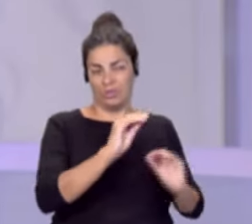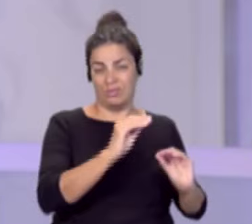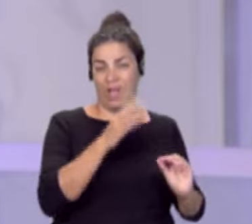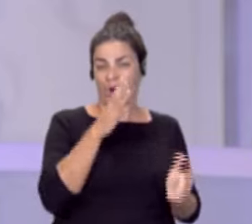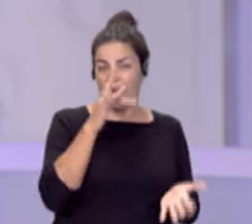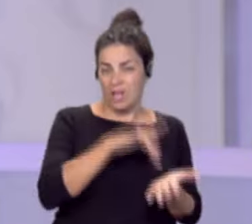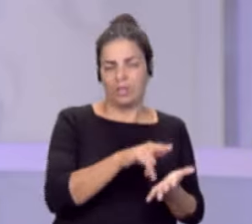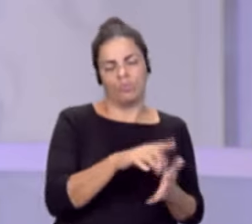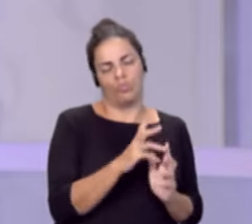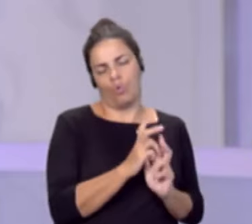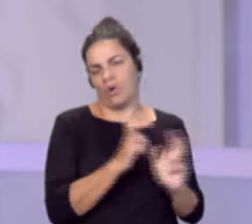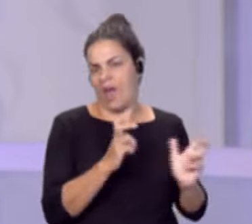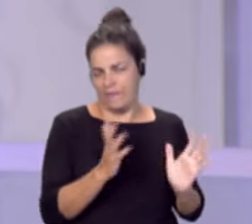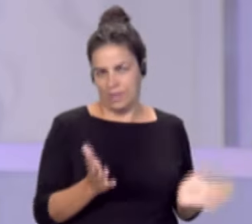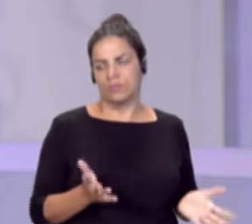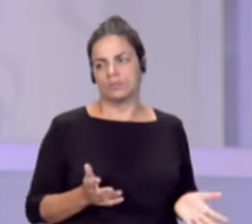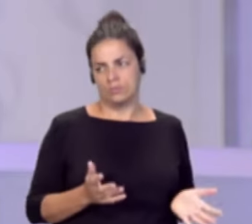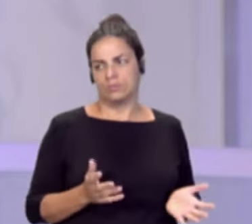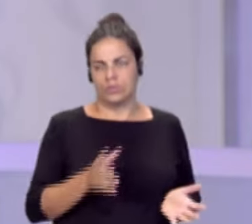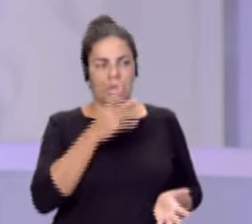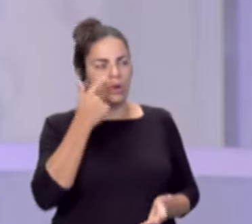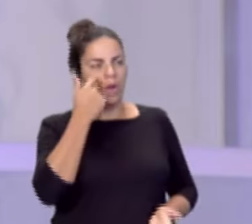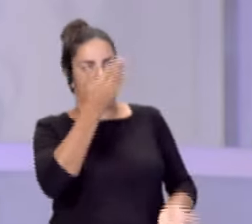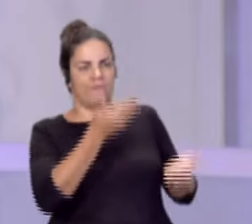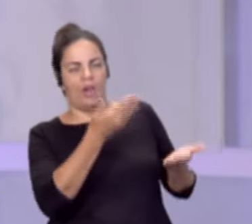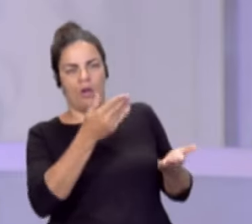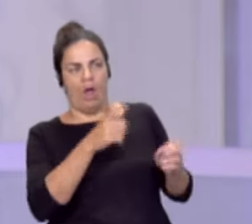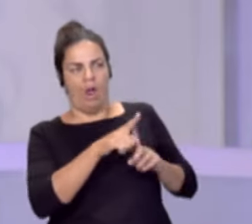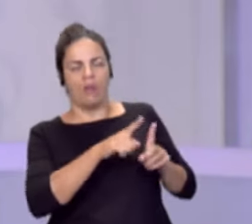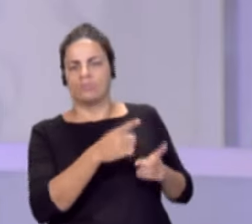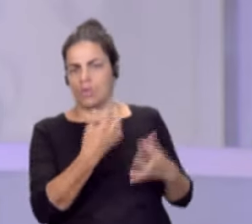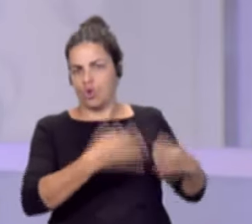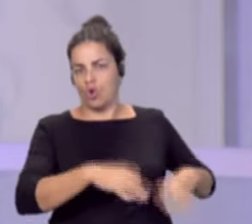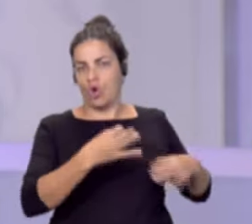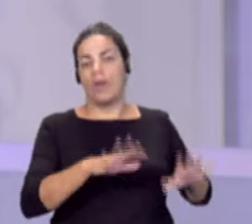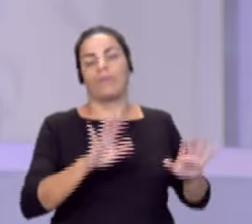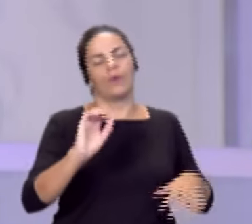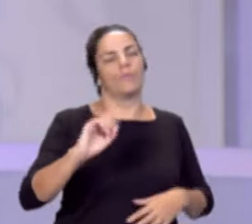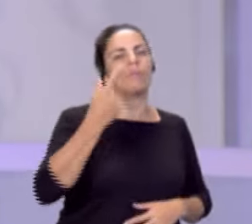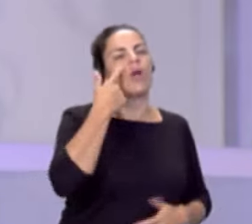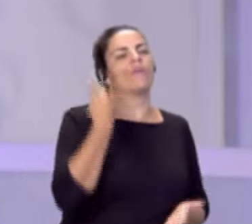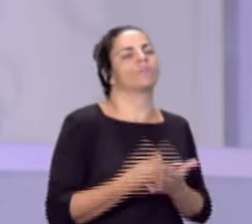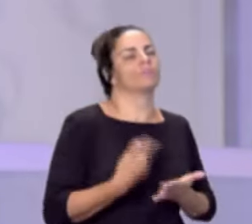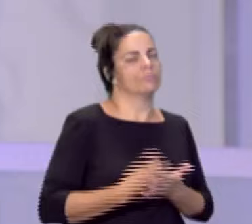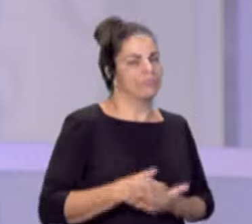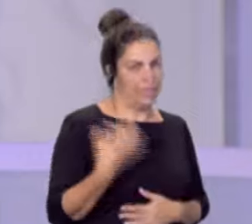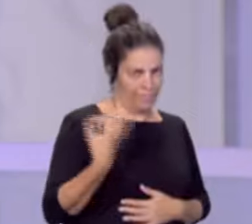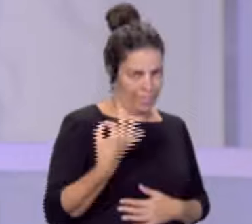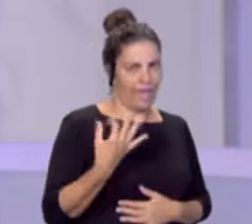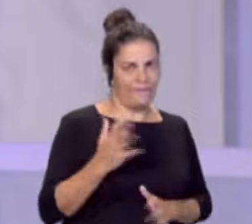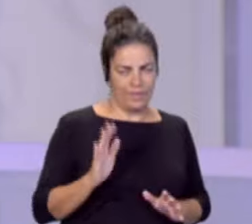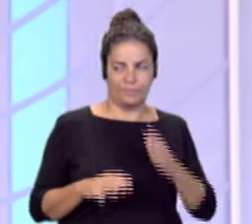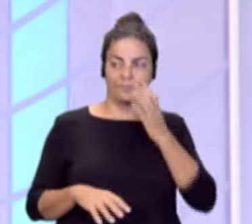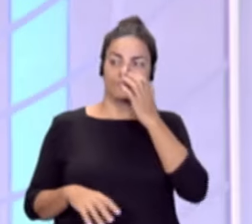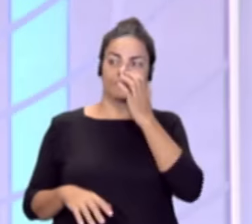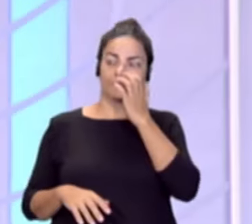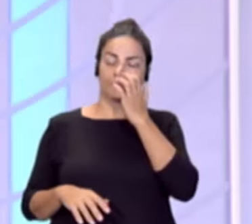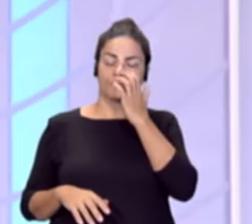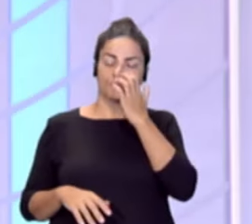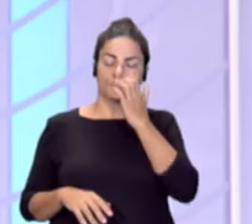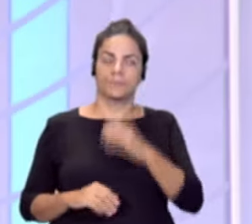un juicio de este caso, en este caso. Aunque siempre decimos que hace falta que se prueben los hechos. Sí me gustaría decir